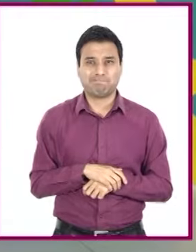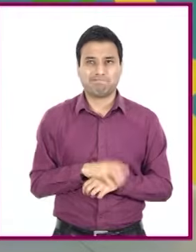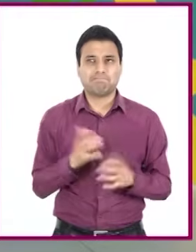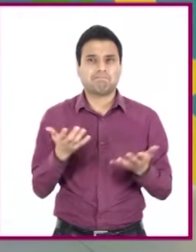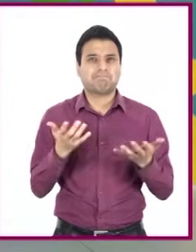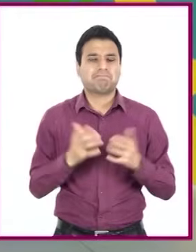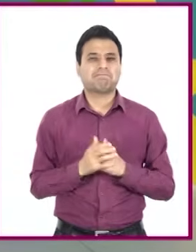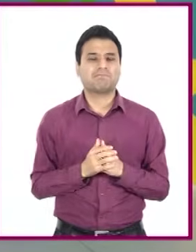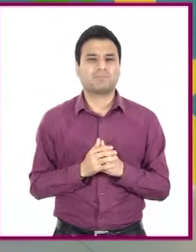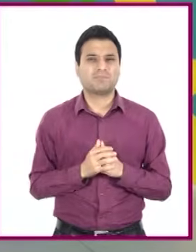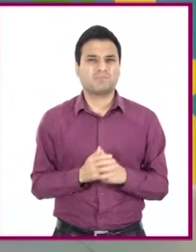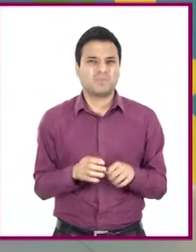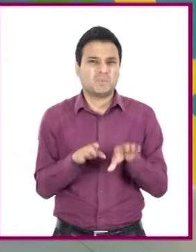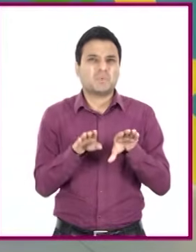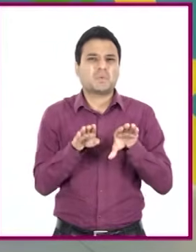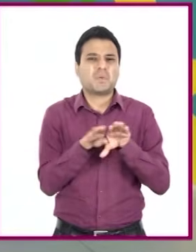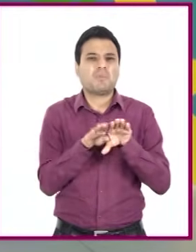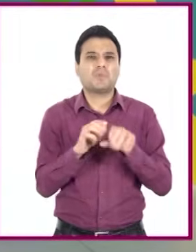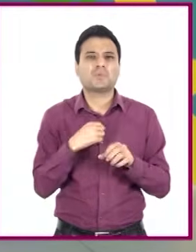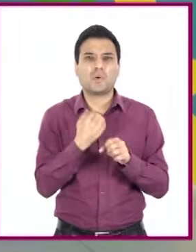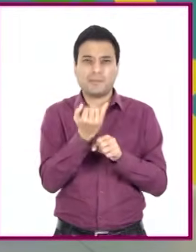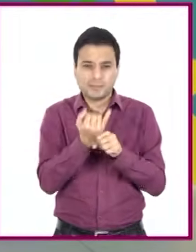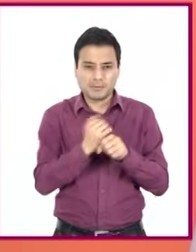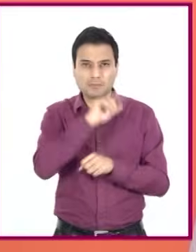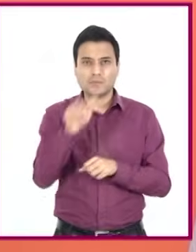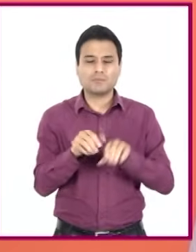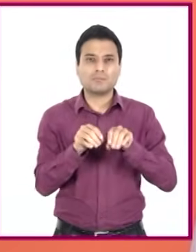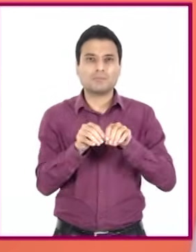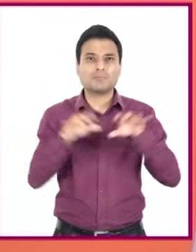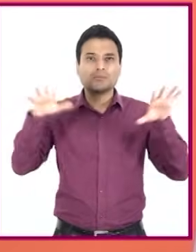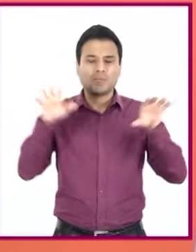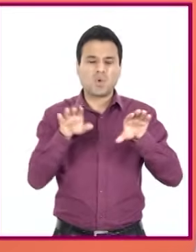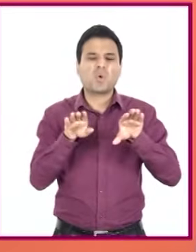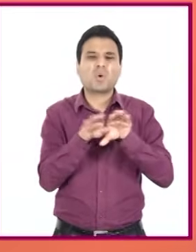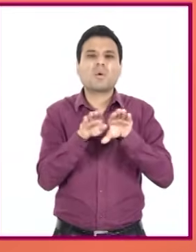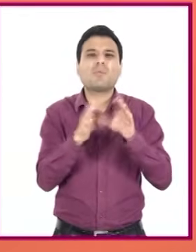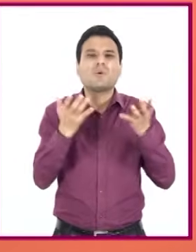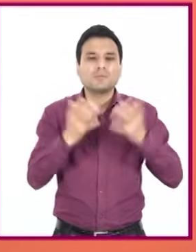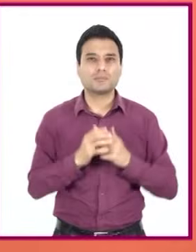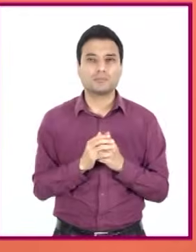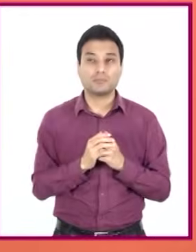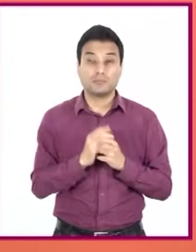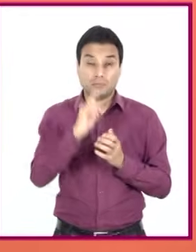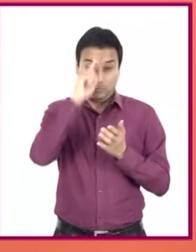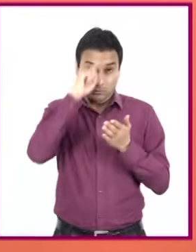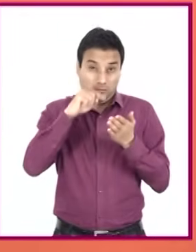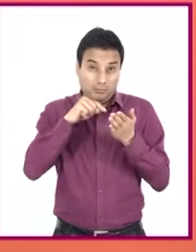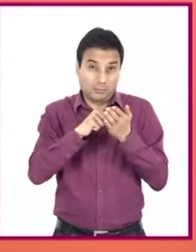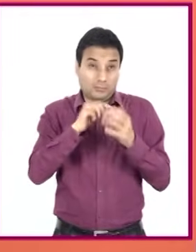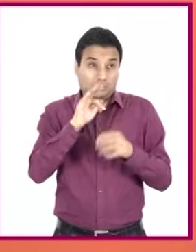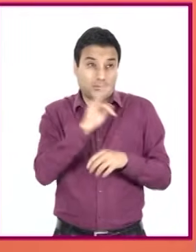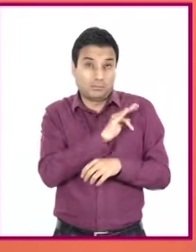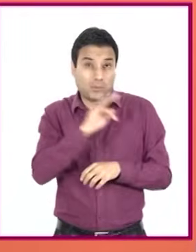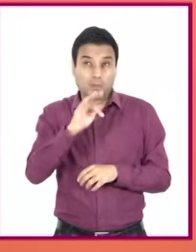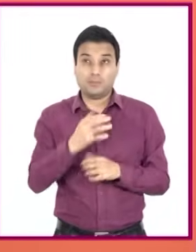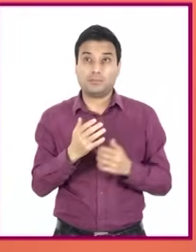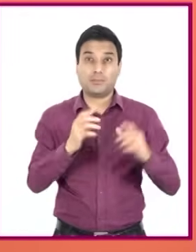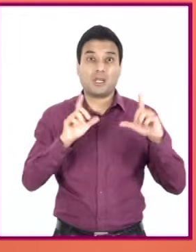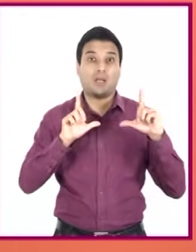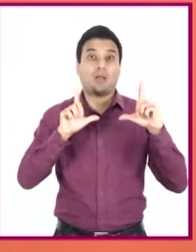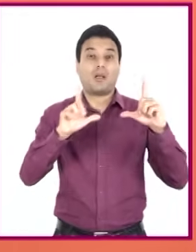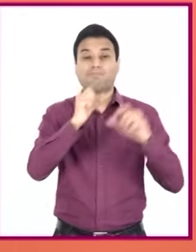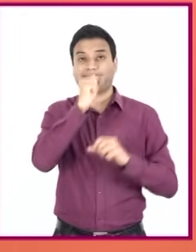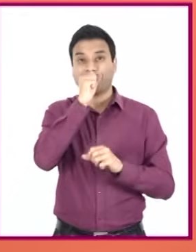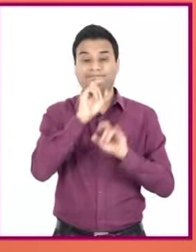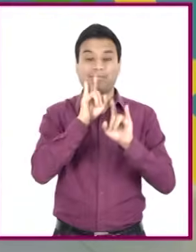utilizar para poder presentar los resultados de tu investigación? Pues creo que puedo utilizar carteles,